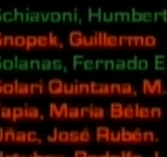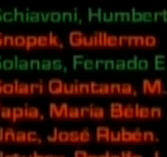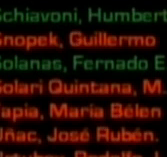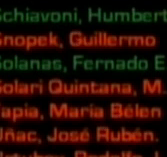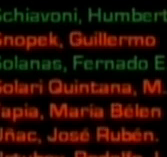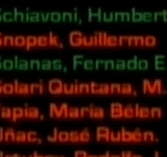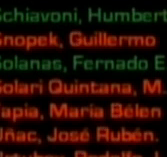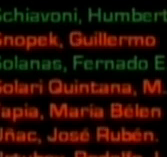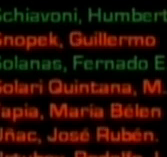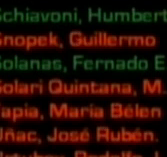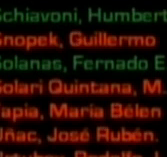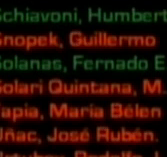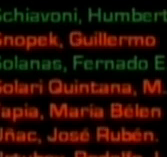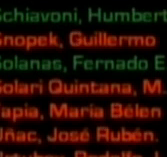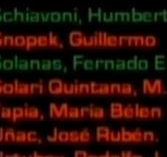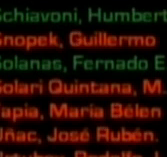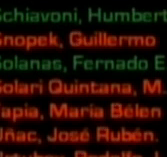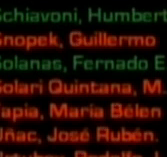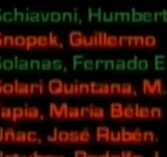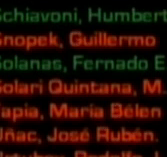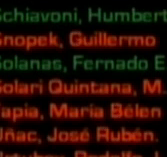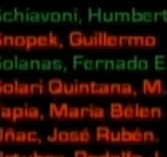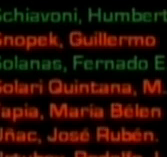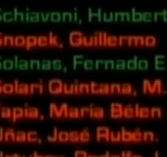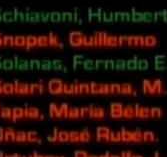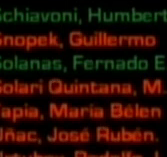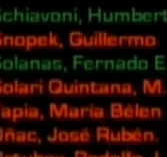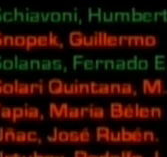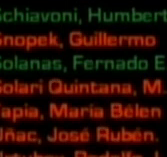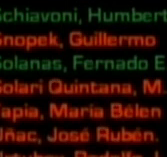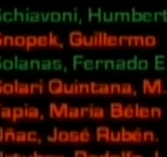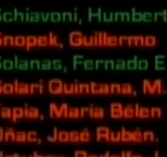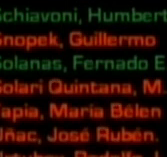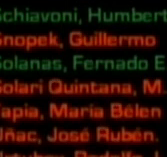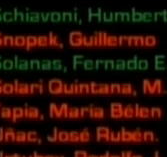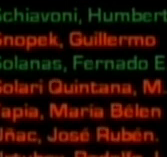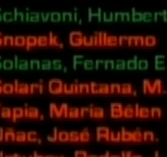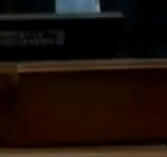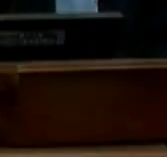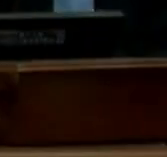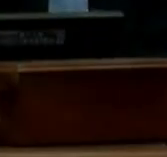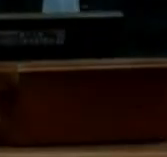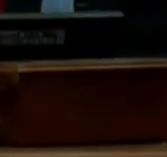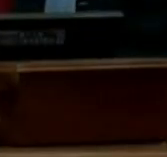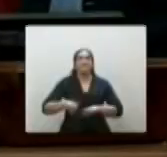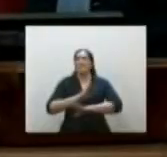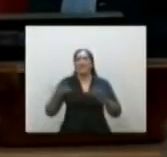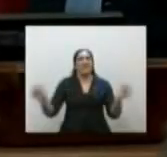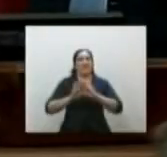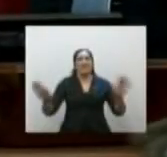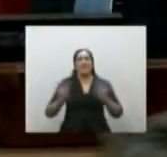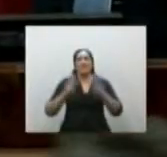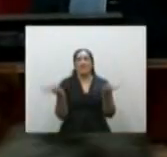cambiar de posición, que hubo muchos casos así, y otros ratificar sus convicciones, pero respetando al otro. Y eso creo que